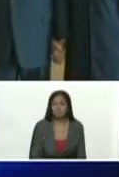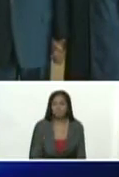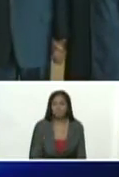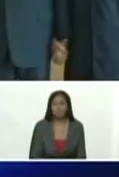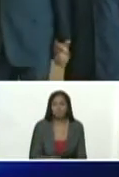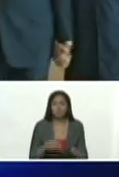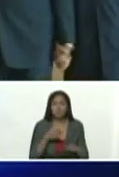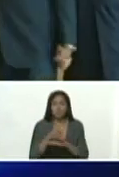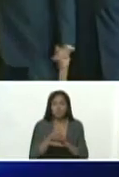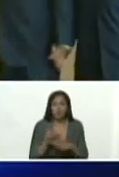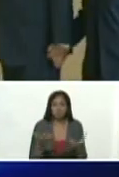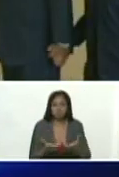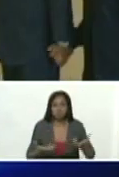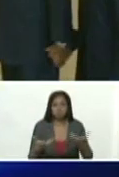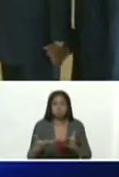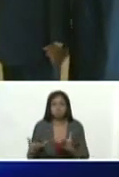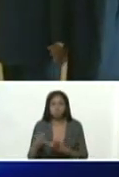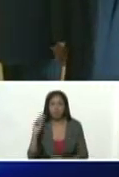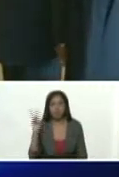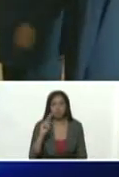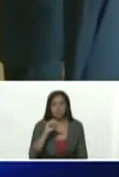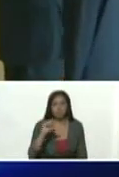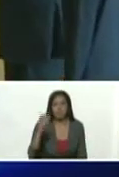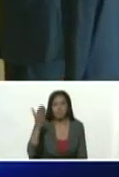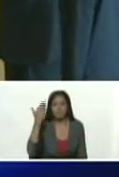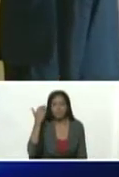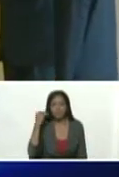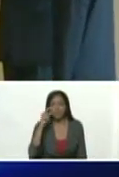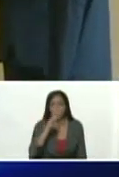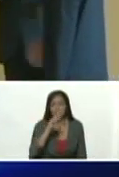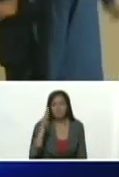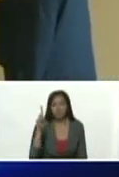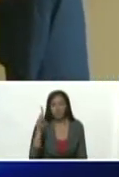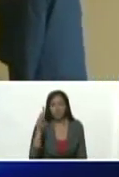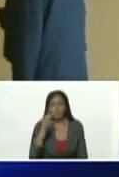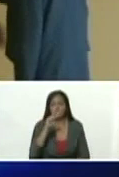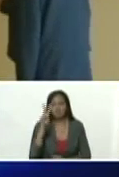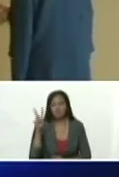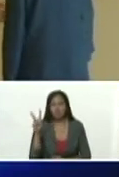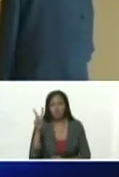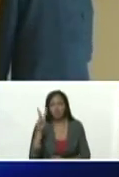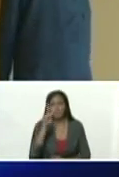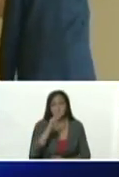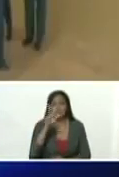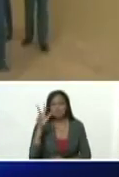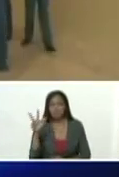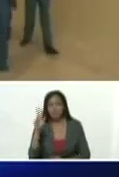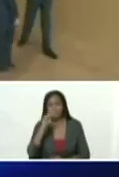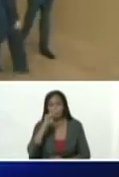iban a incendiar a Venezuela la semana pasada. 21, 22, 23, 24.